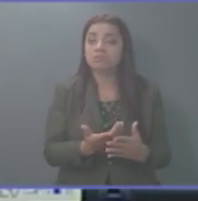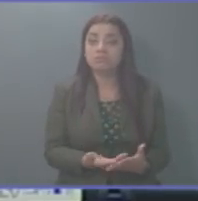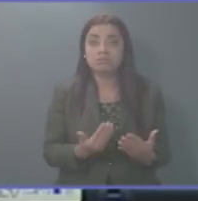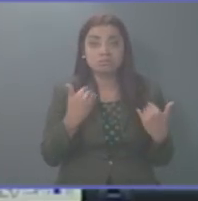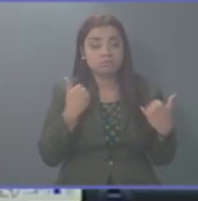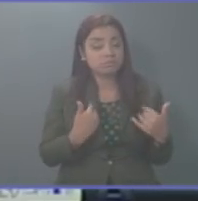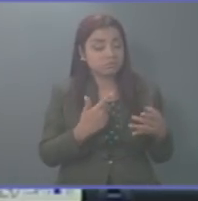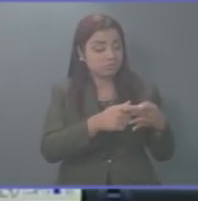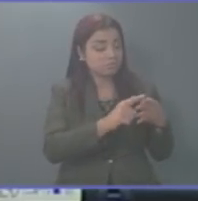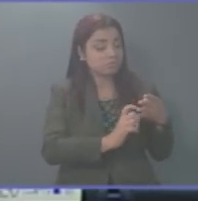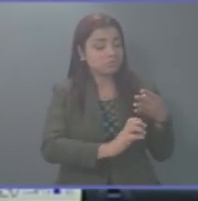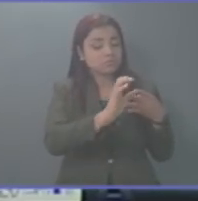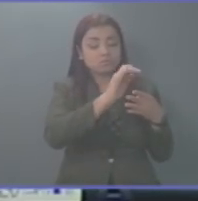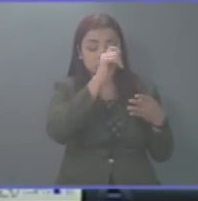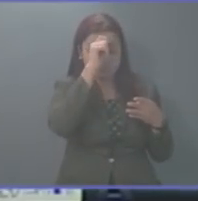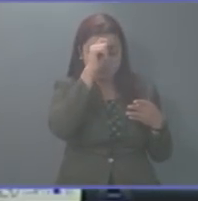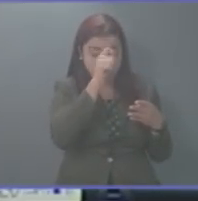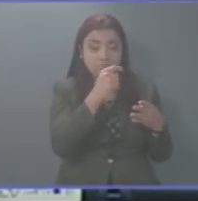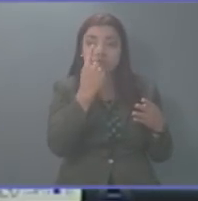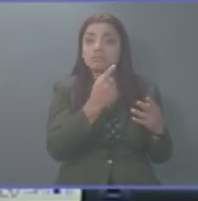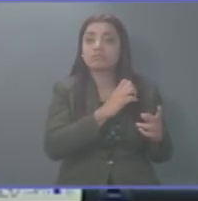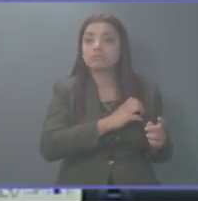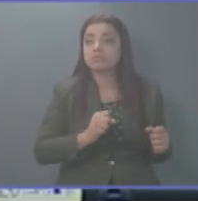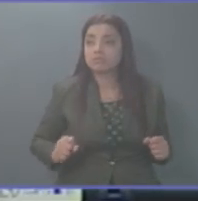Constitución consigna para un salvadoreño.